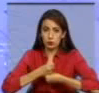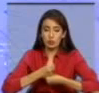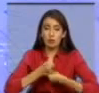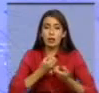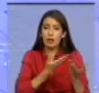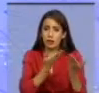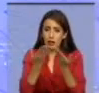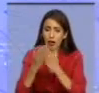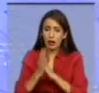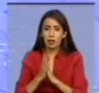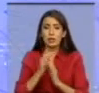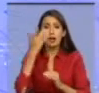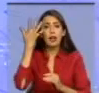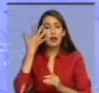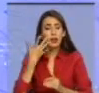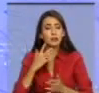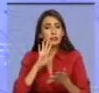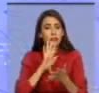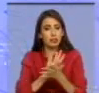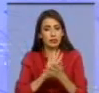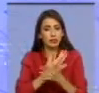tenga unos días de descanso en tranquilidad.